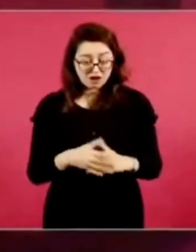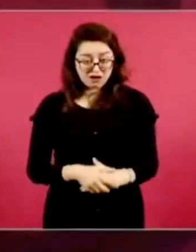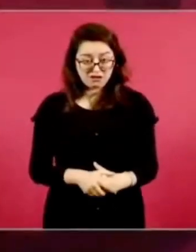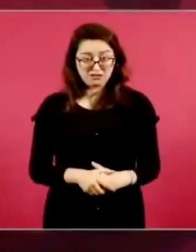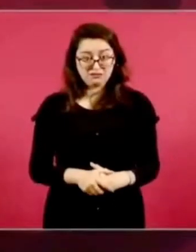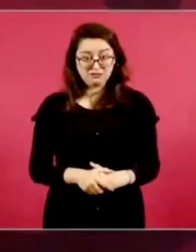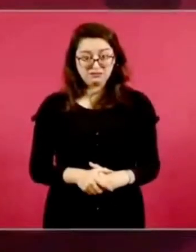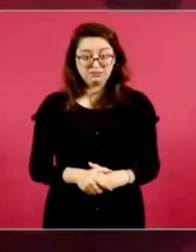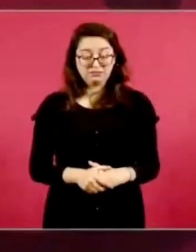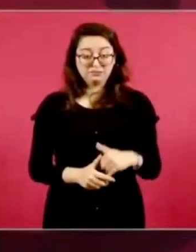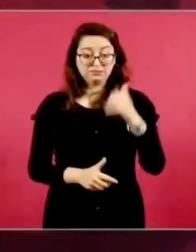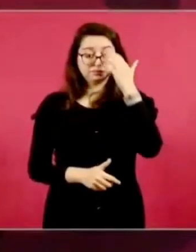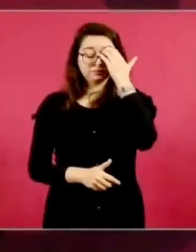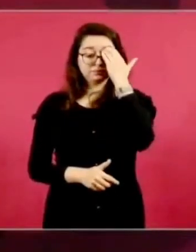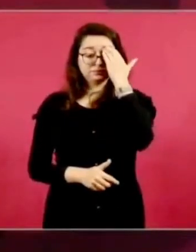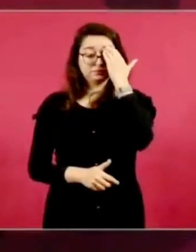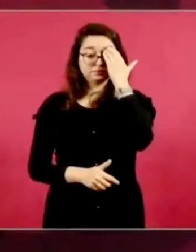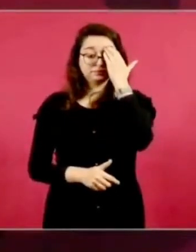estos